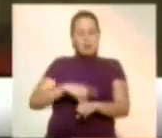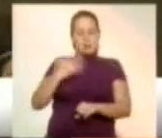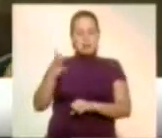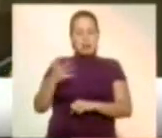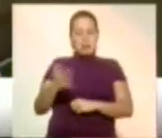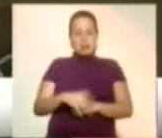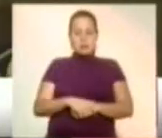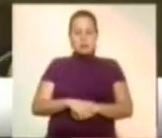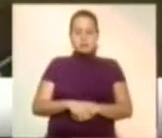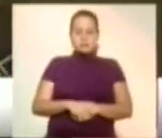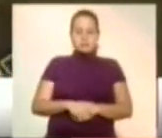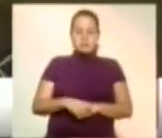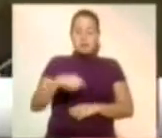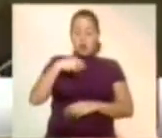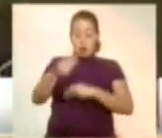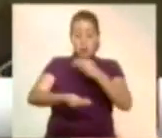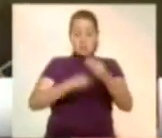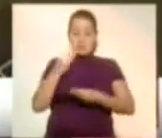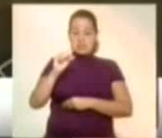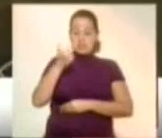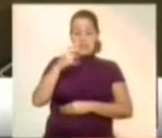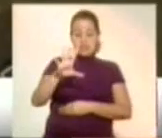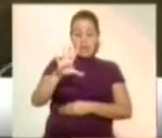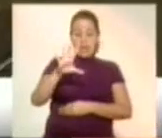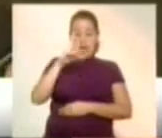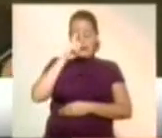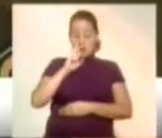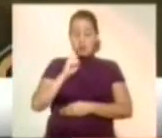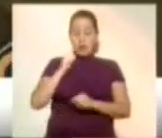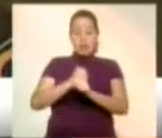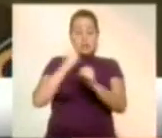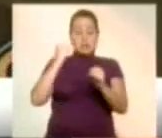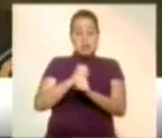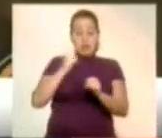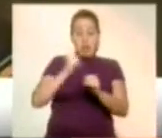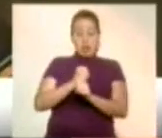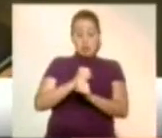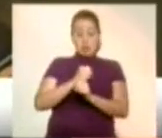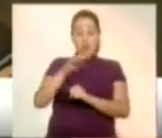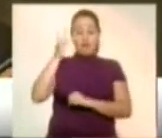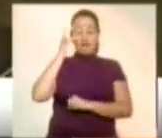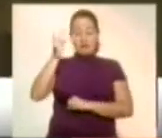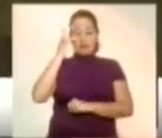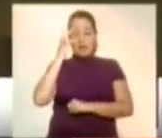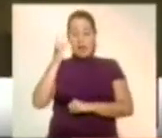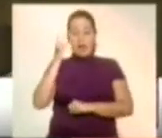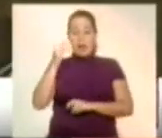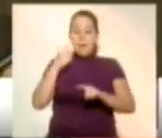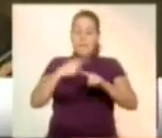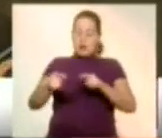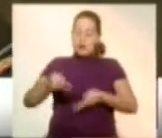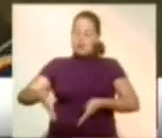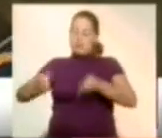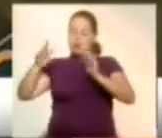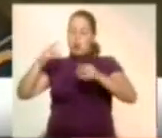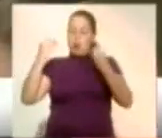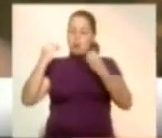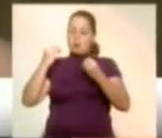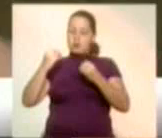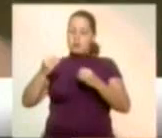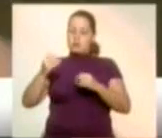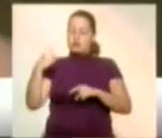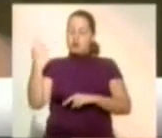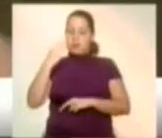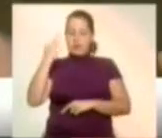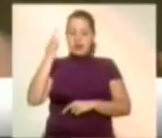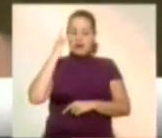¿en cuántos años? Bueno, yo fui 15 años fiscal, yo en el circuito nada más estoy desde el mes de diciembre, pero yo fui 15 años fiscal del Ministerio Público. ¿Y de